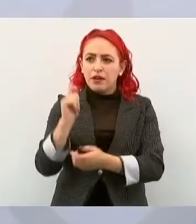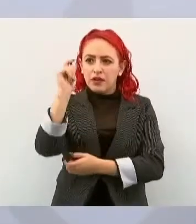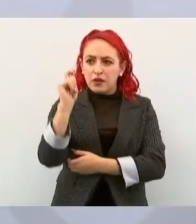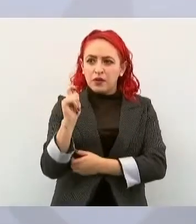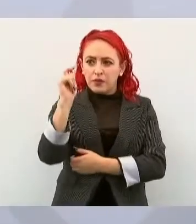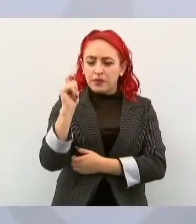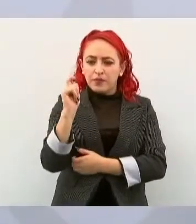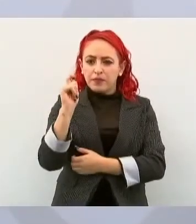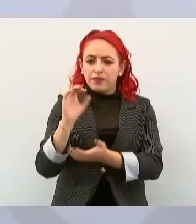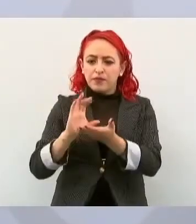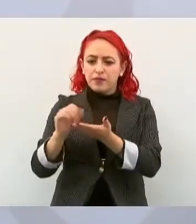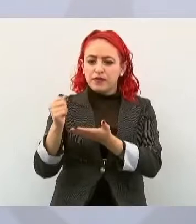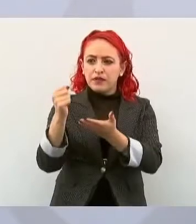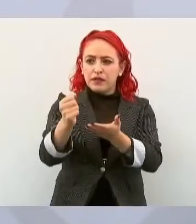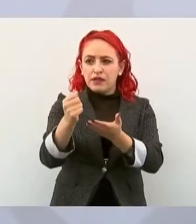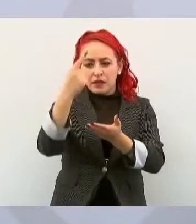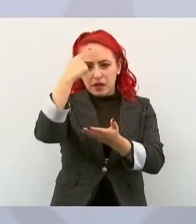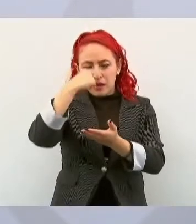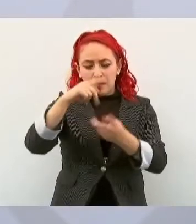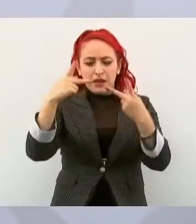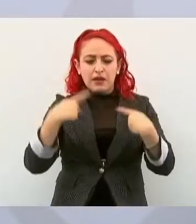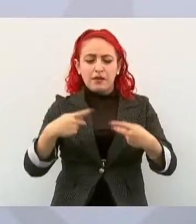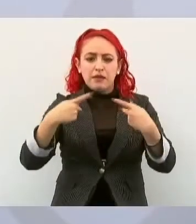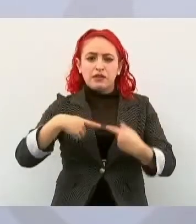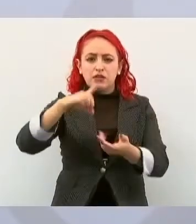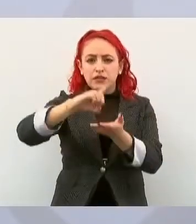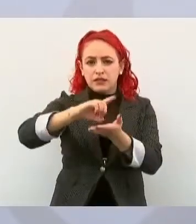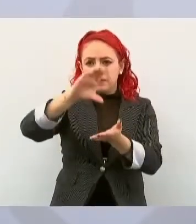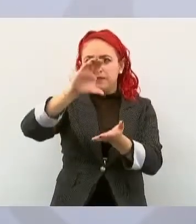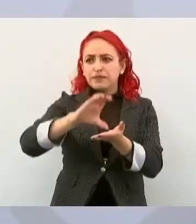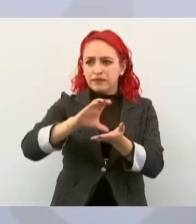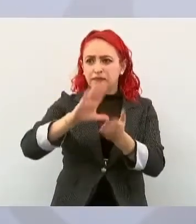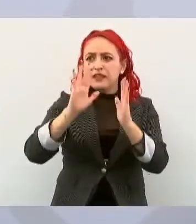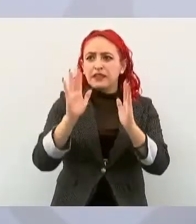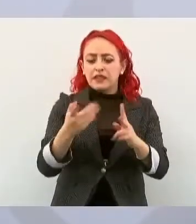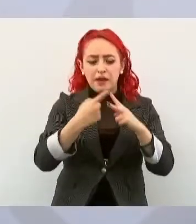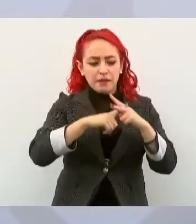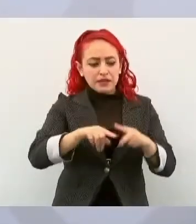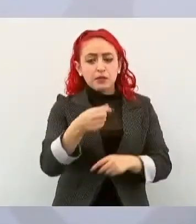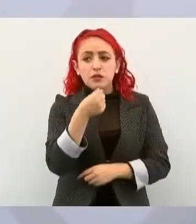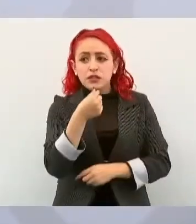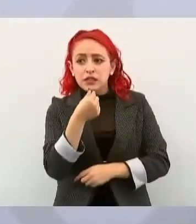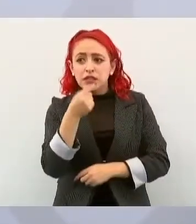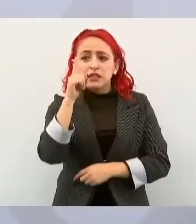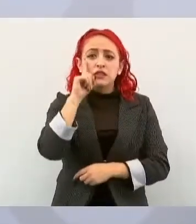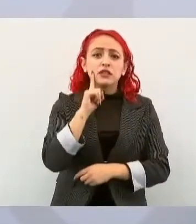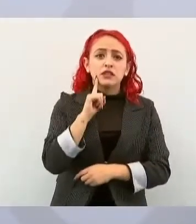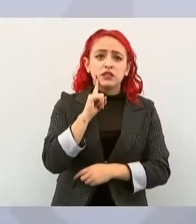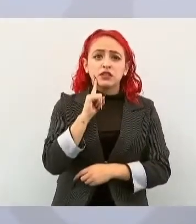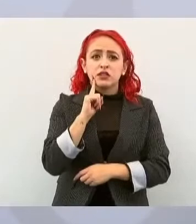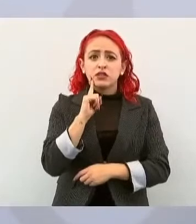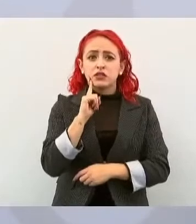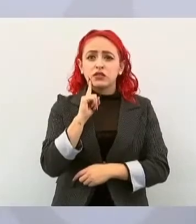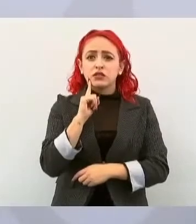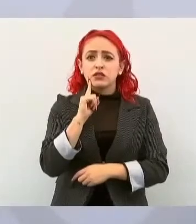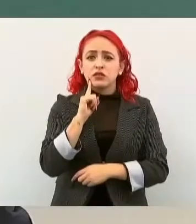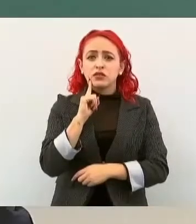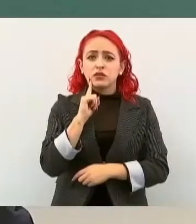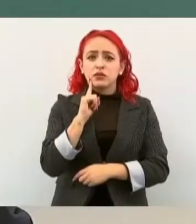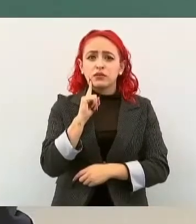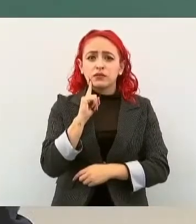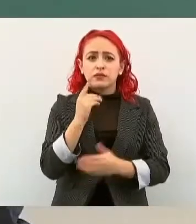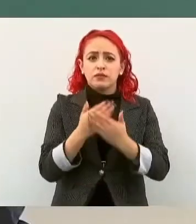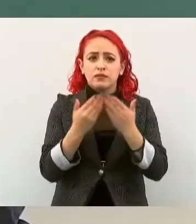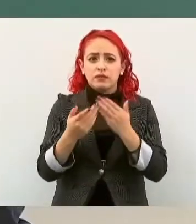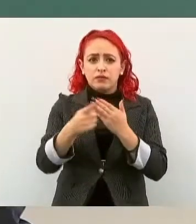pensión para discapacitados. Empezamos con niñas, niños, y ahora